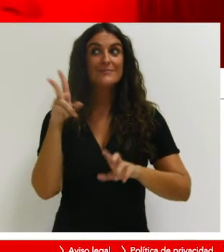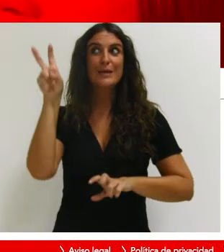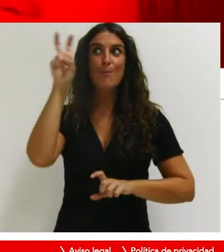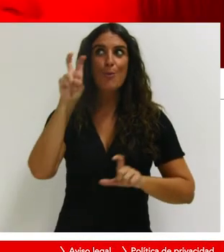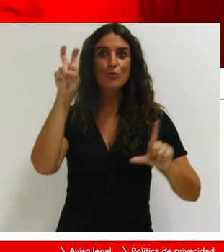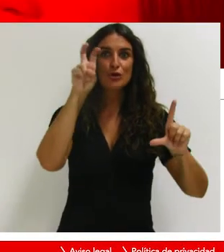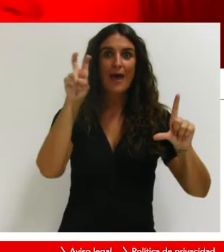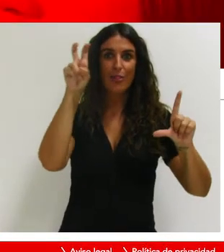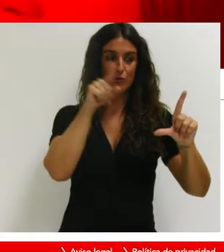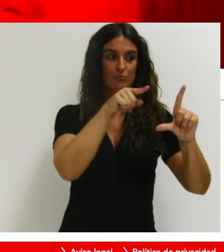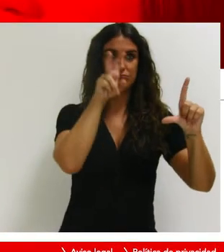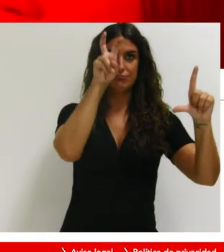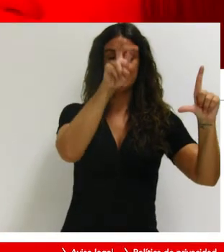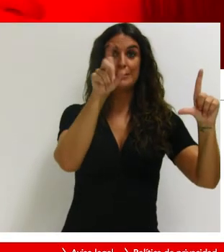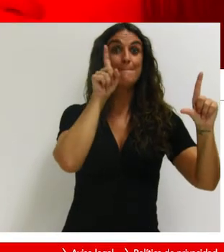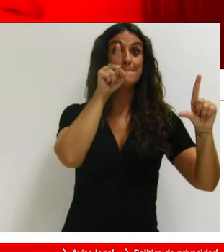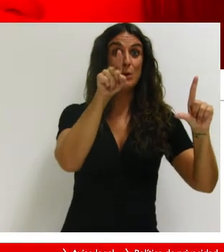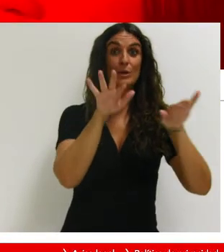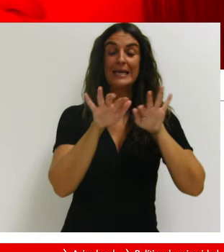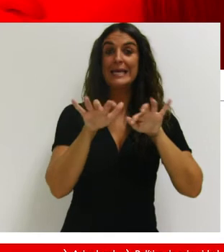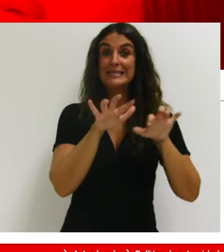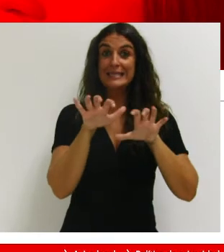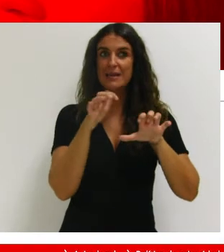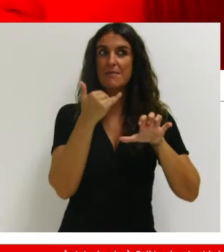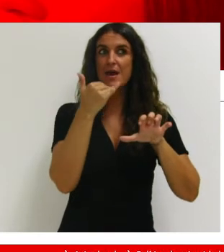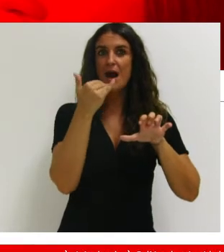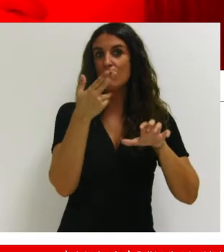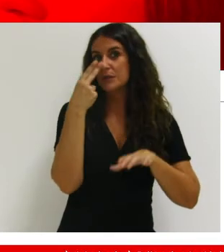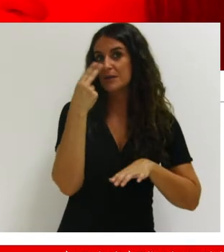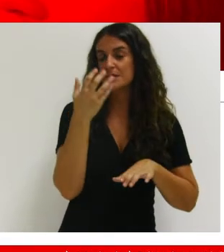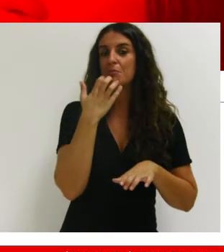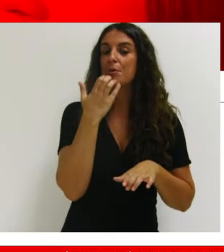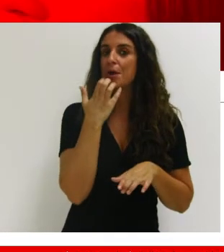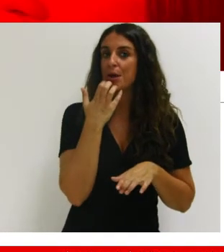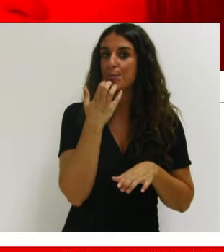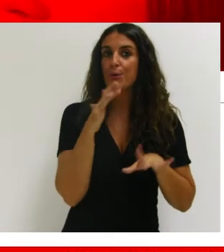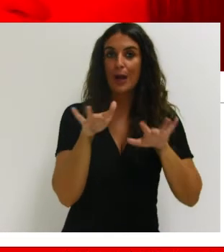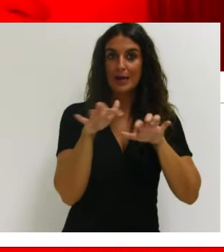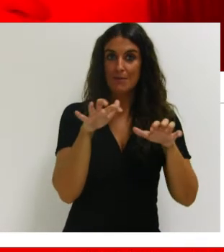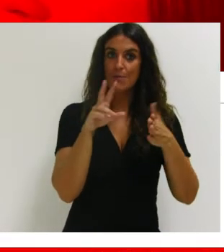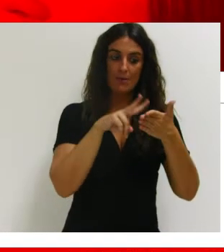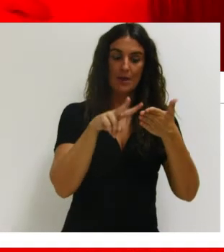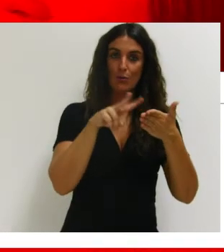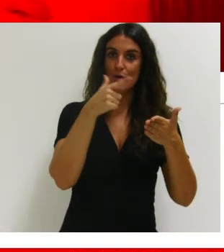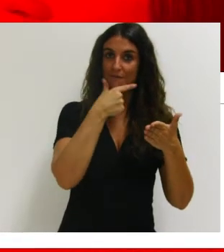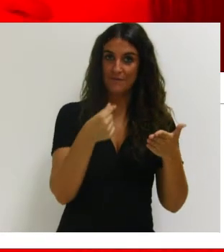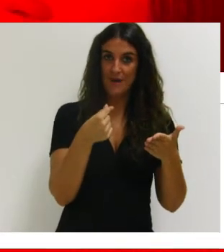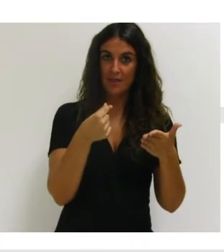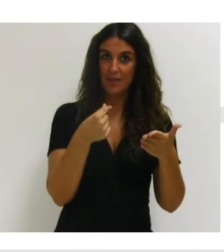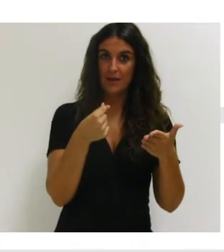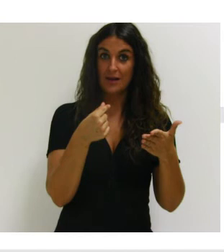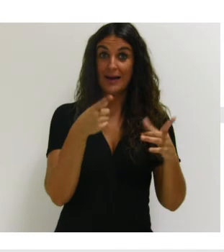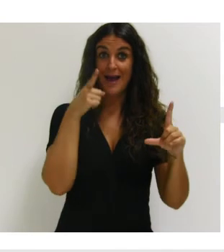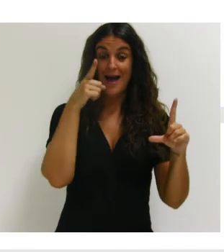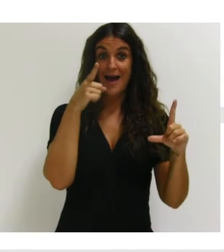Búsqueda. Pulsa en ella y pon algo que te interese. Por ejemplo, lectura fácil. Aquí